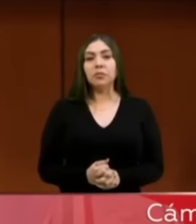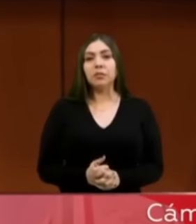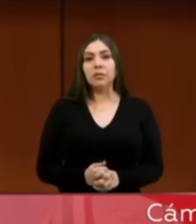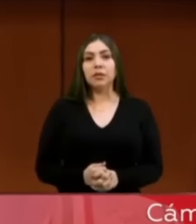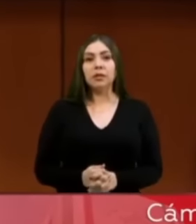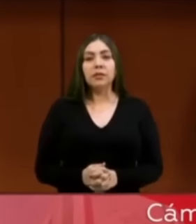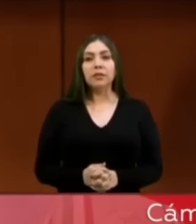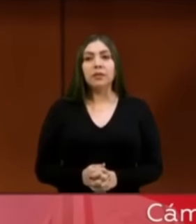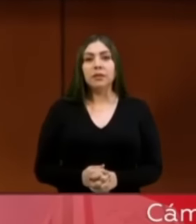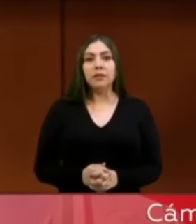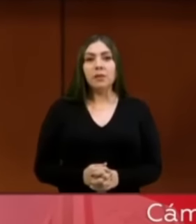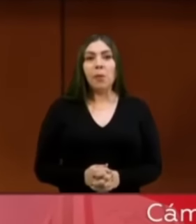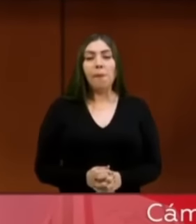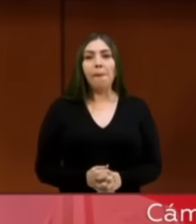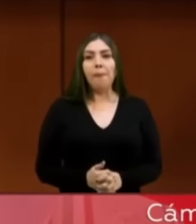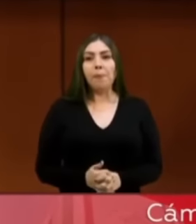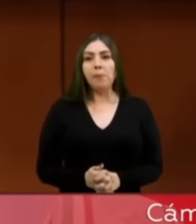Miguel.